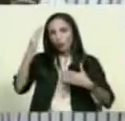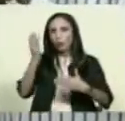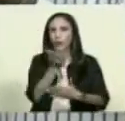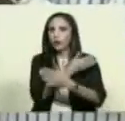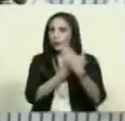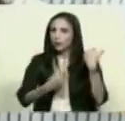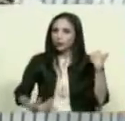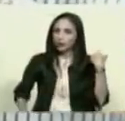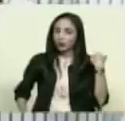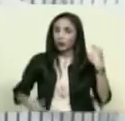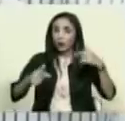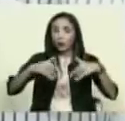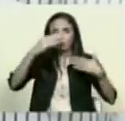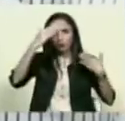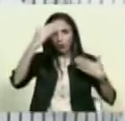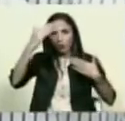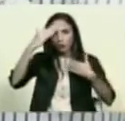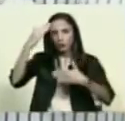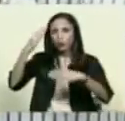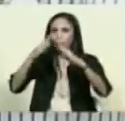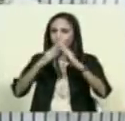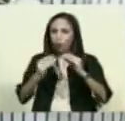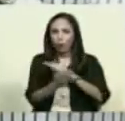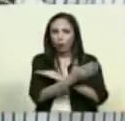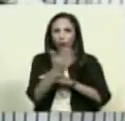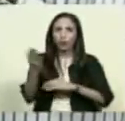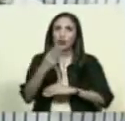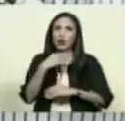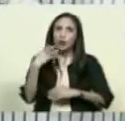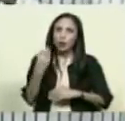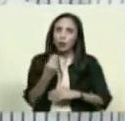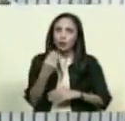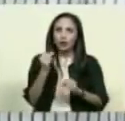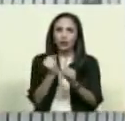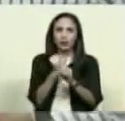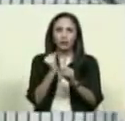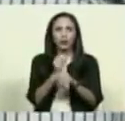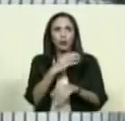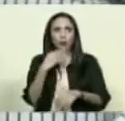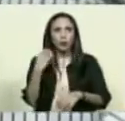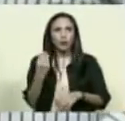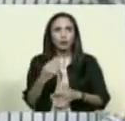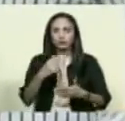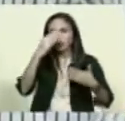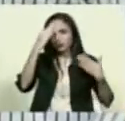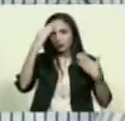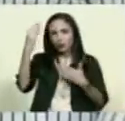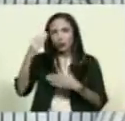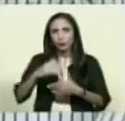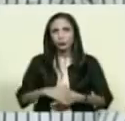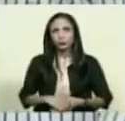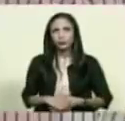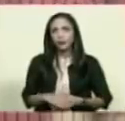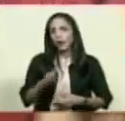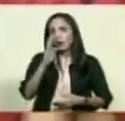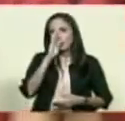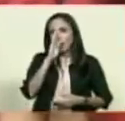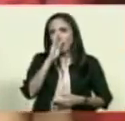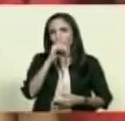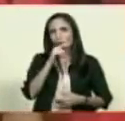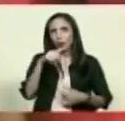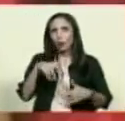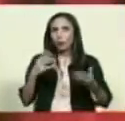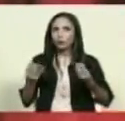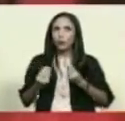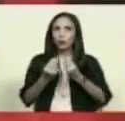Recibo un saludo por parte de los jóvenes de Chamba Juvenil, de todo el equipo del Banco del Tesoro, que también